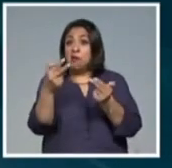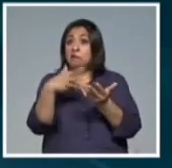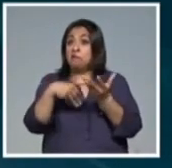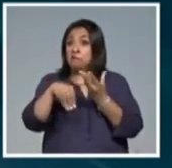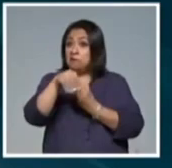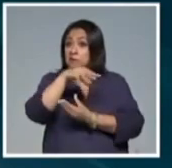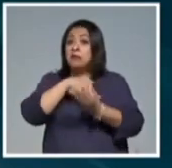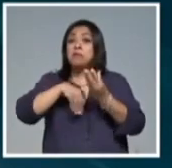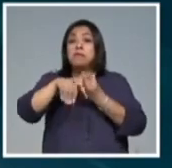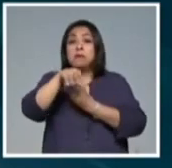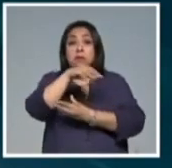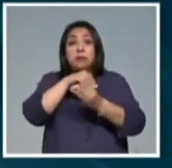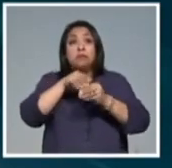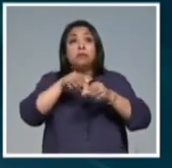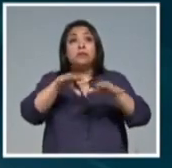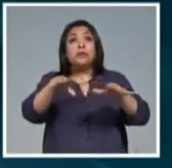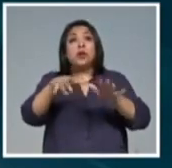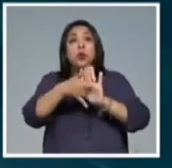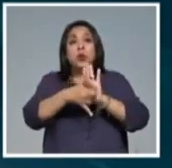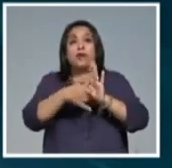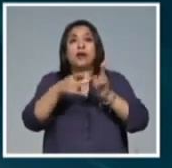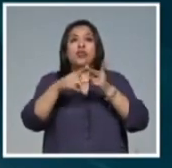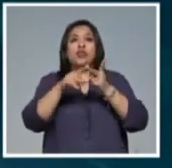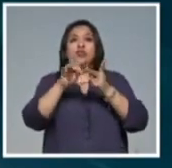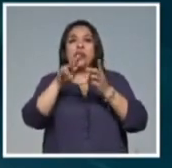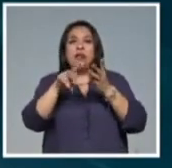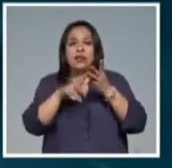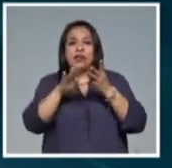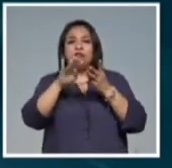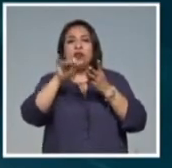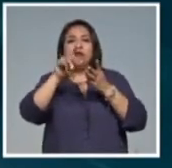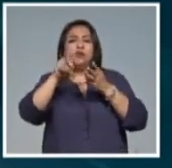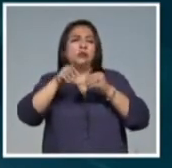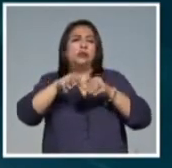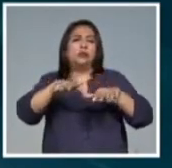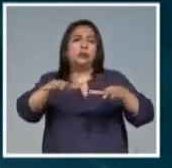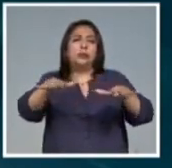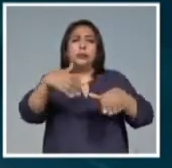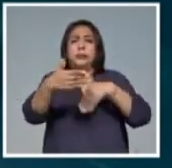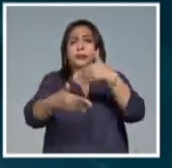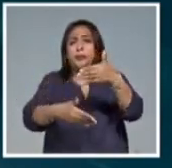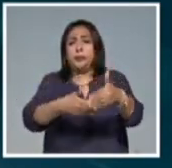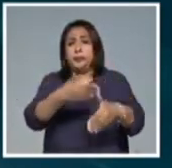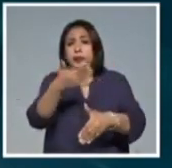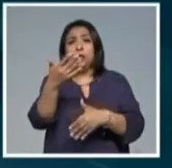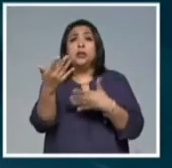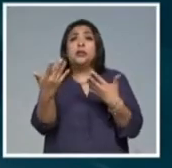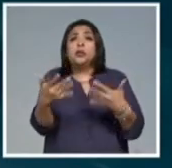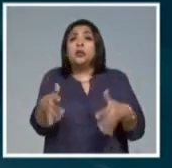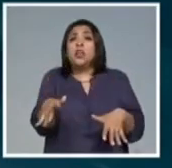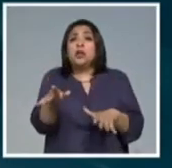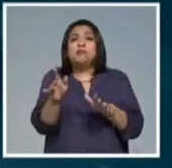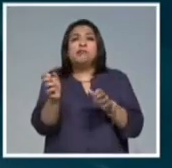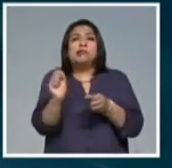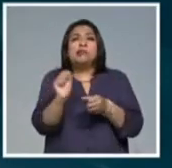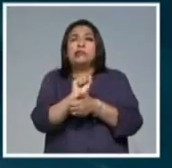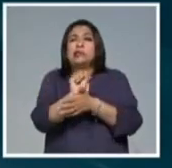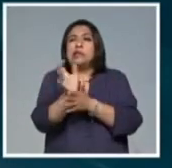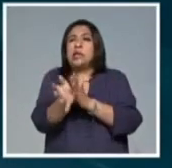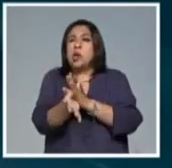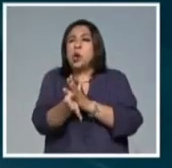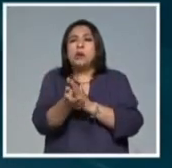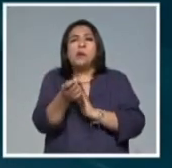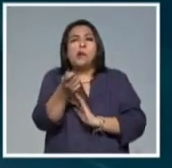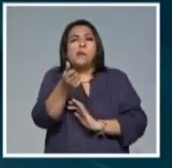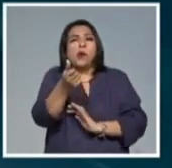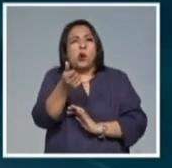fructificó extendiéndose a Nueva York, Filadelfia, Boston y más allá, y con el paso del tiempo se convirtió en un sinónimo un tanto